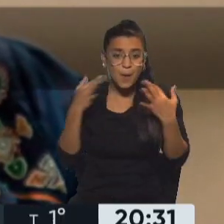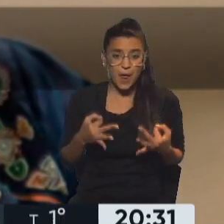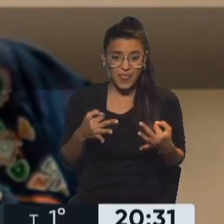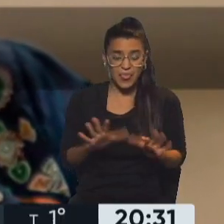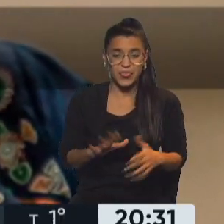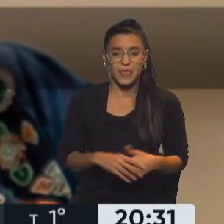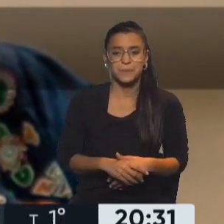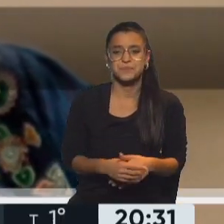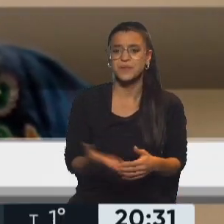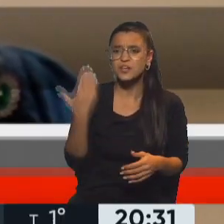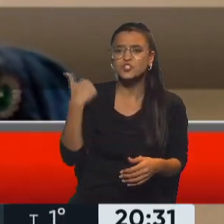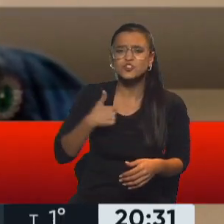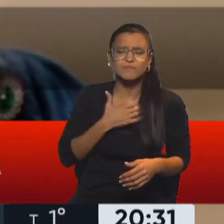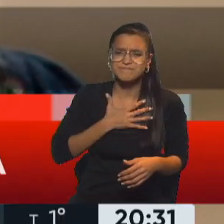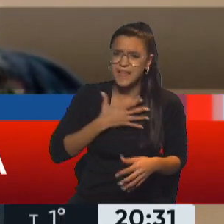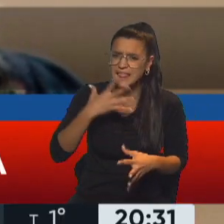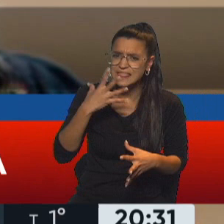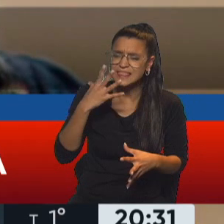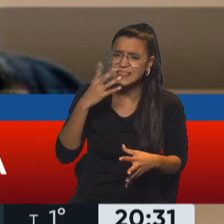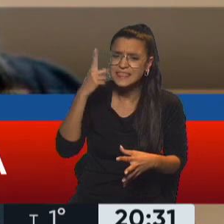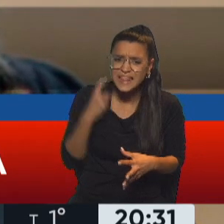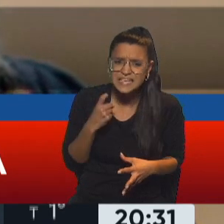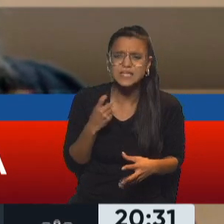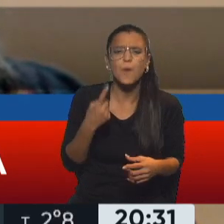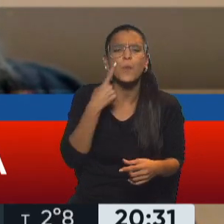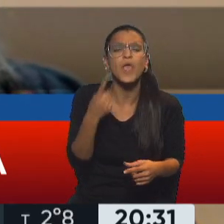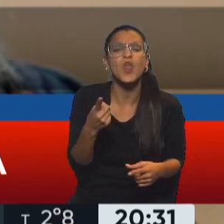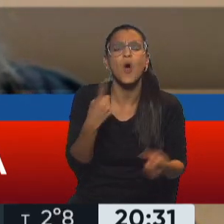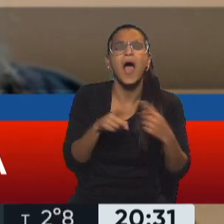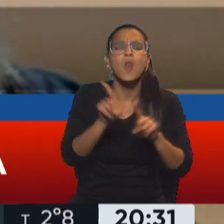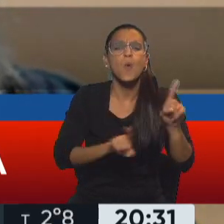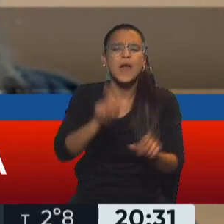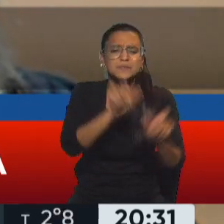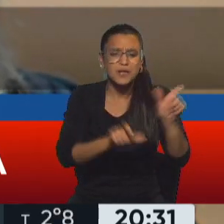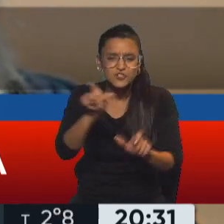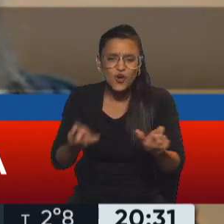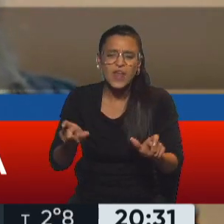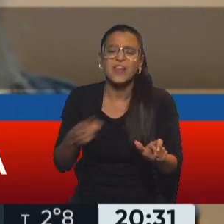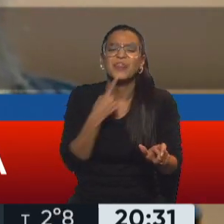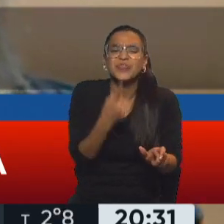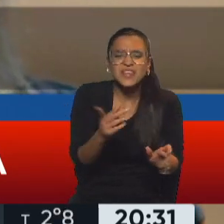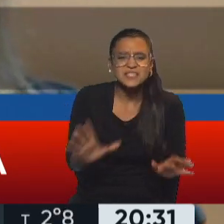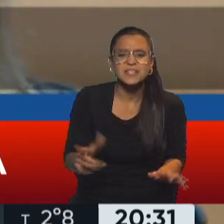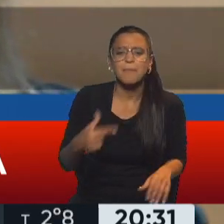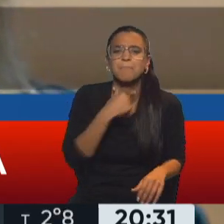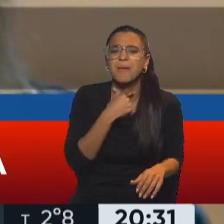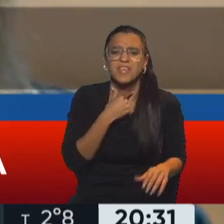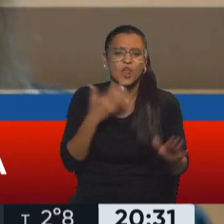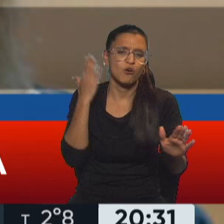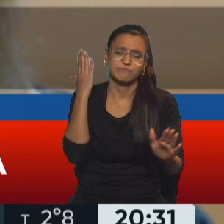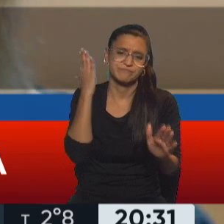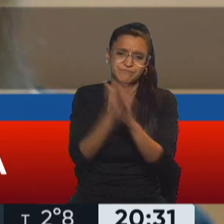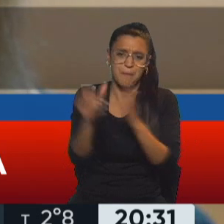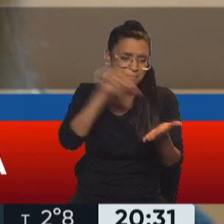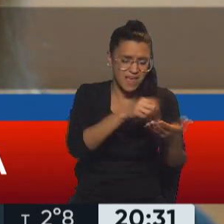ayer me sentí muy triste porque ¿vieron cuando algunas personas dicen me quiero ir de este país?